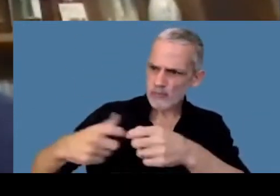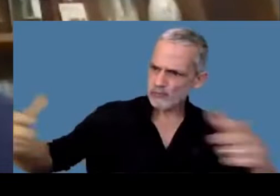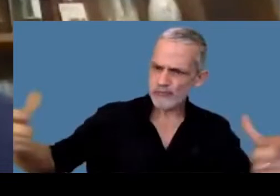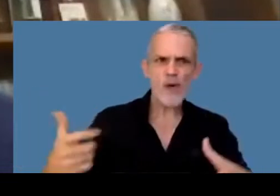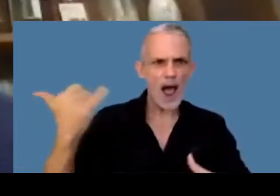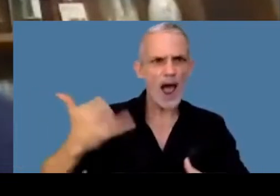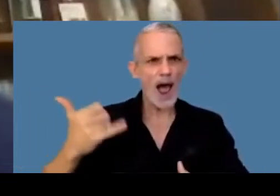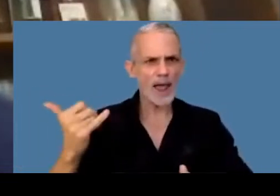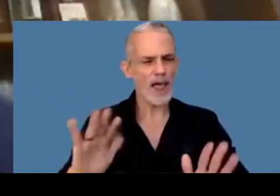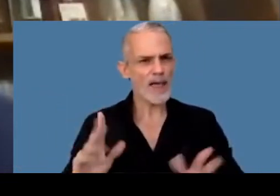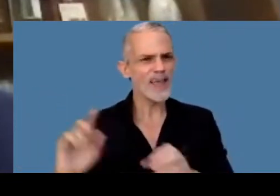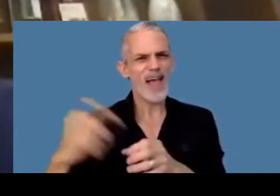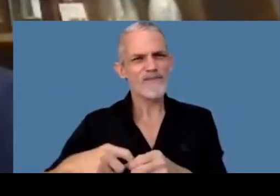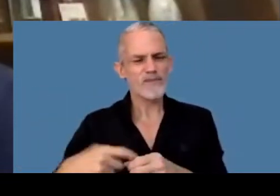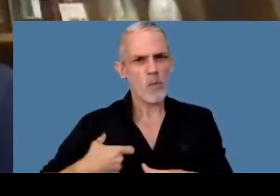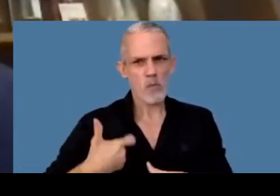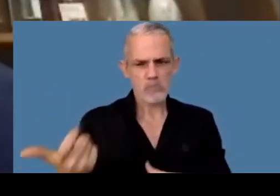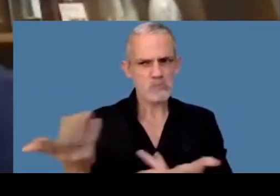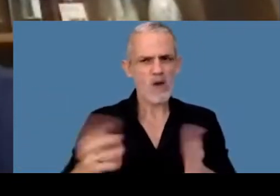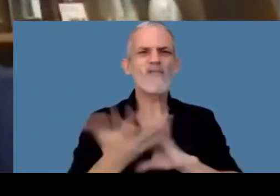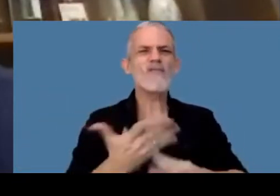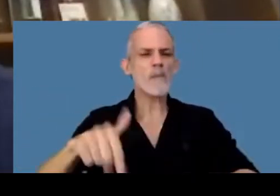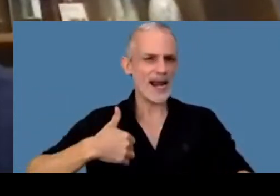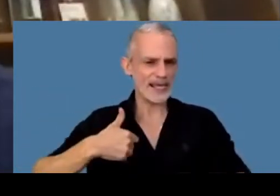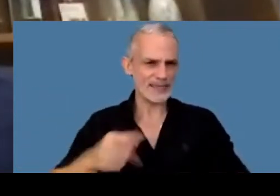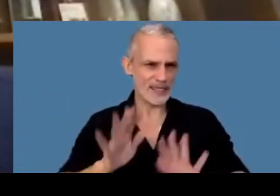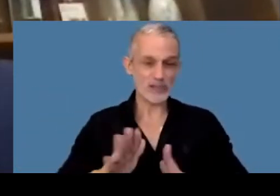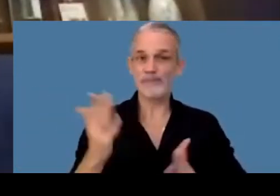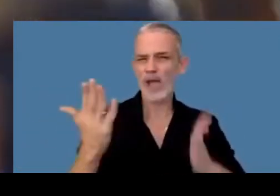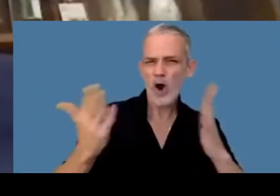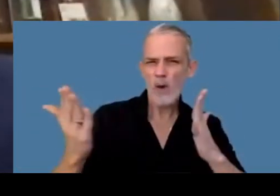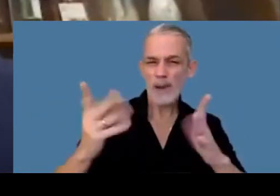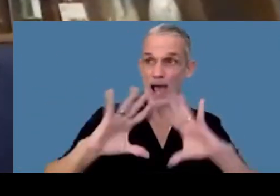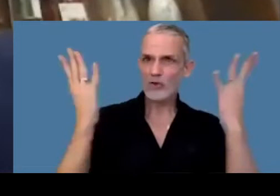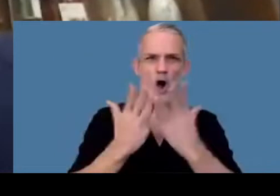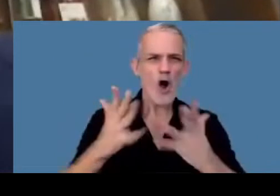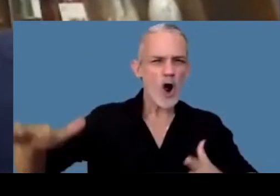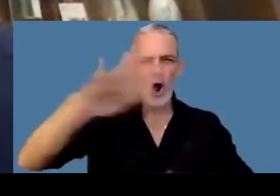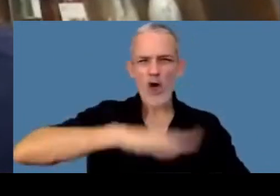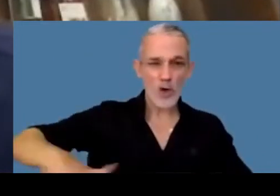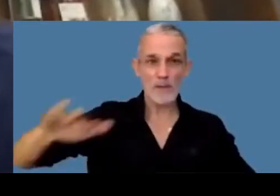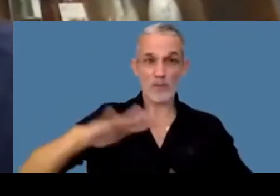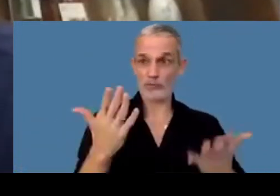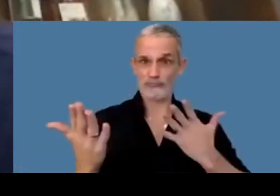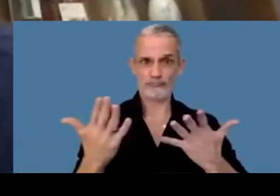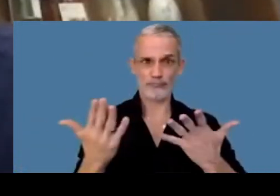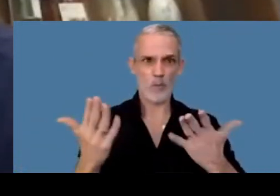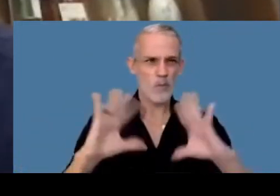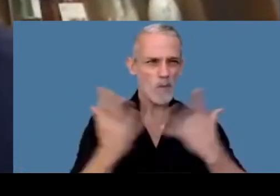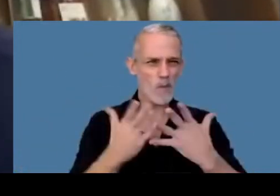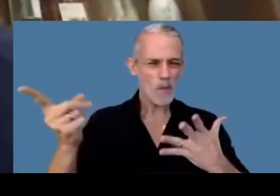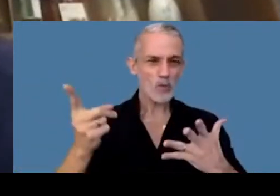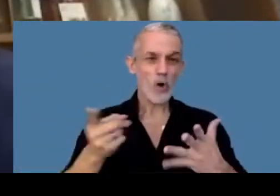características del modelo. Y comparativamente en este mundo que estamos atravesando, la tasa